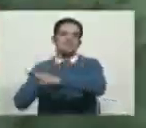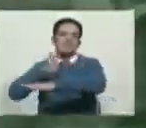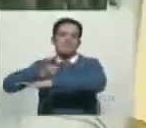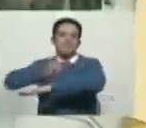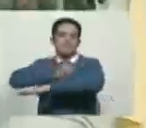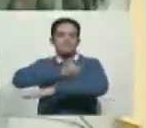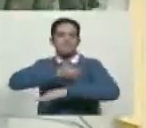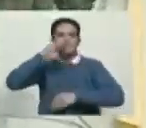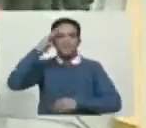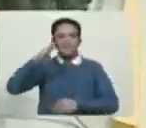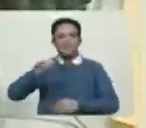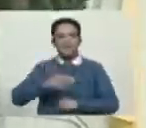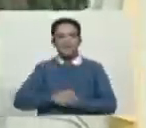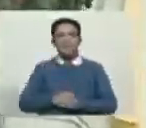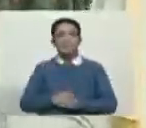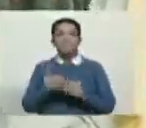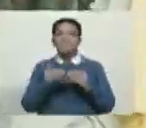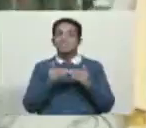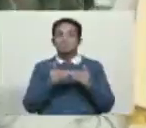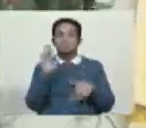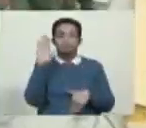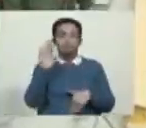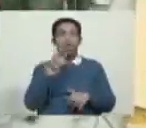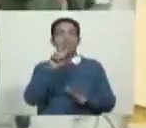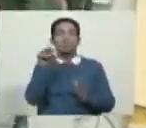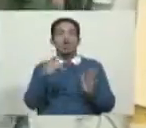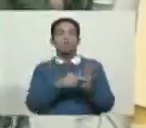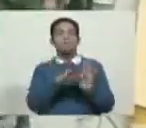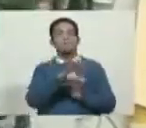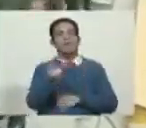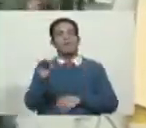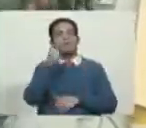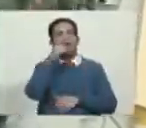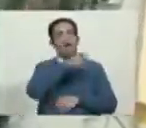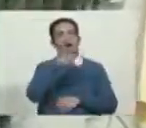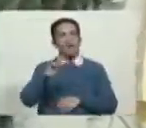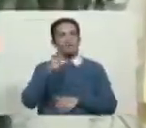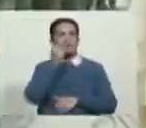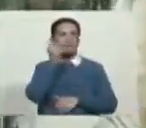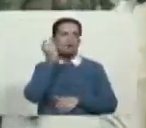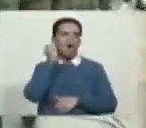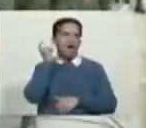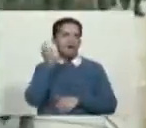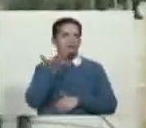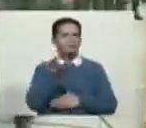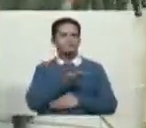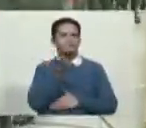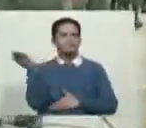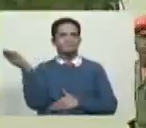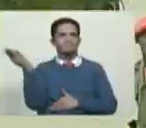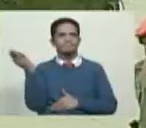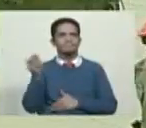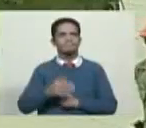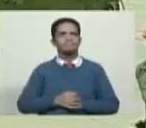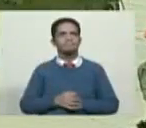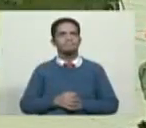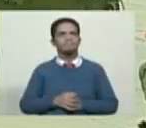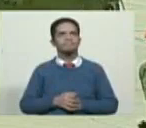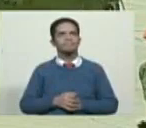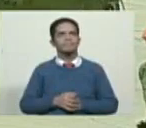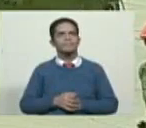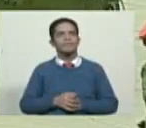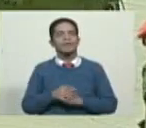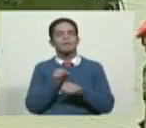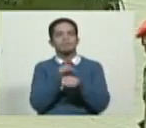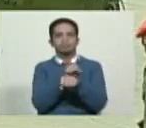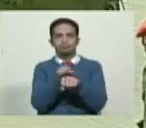militar y los más de 2.500 hombres y mujeres de la Fuerza Armada Nacional Bolivariana, personal militar acantonado en la